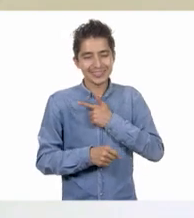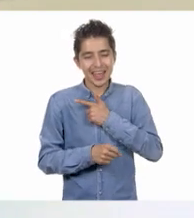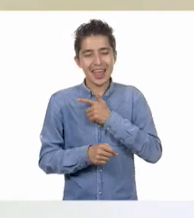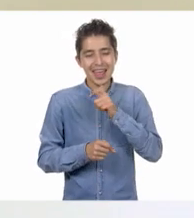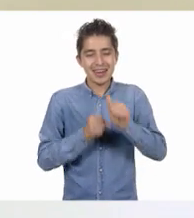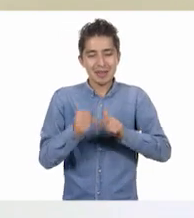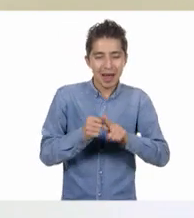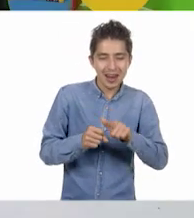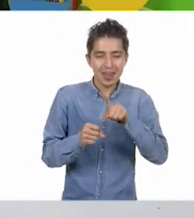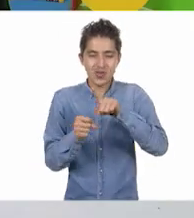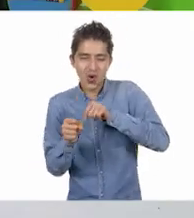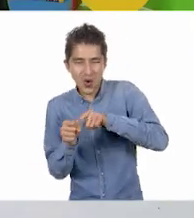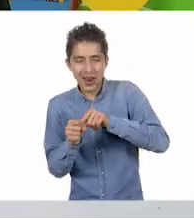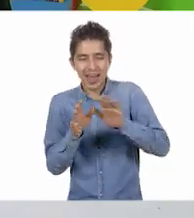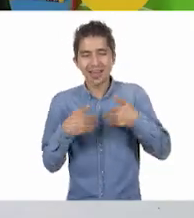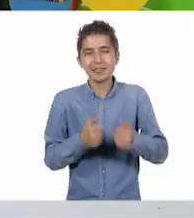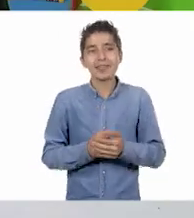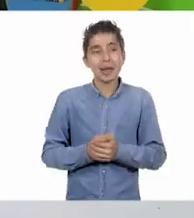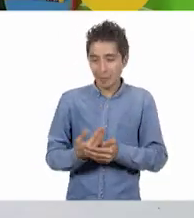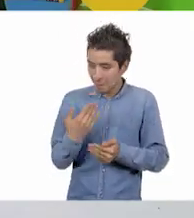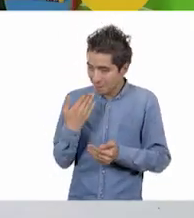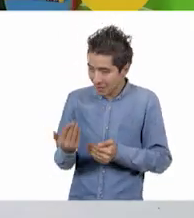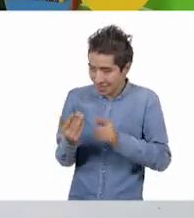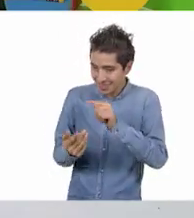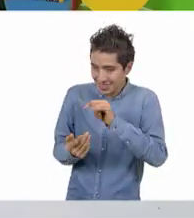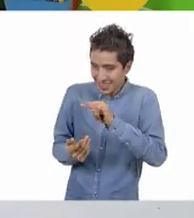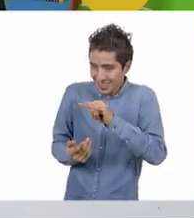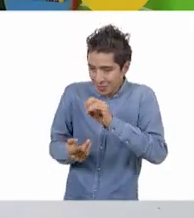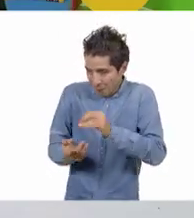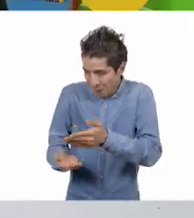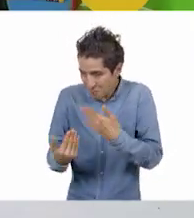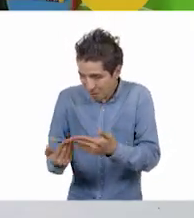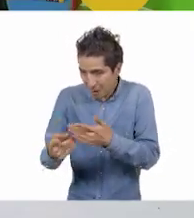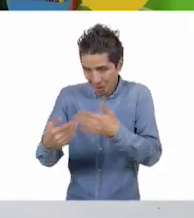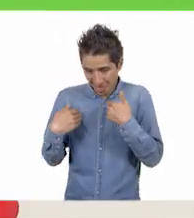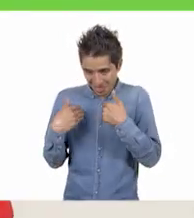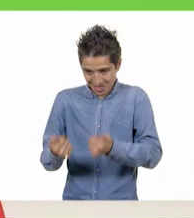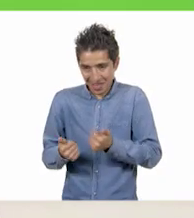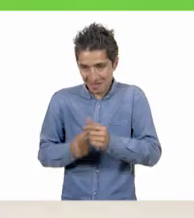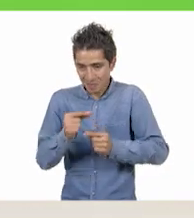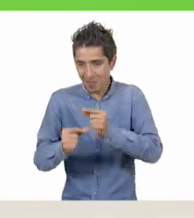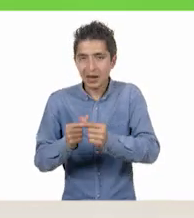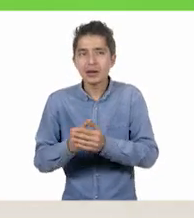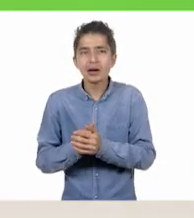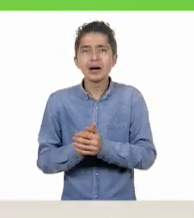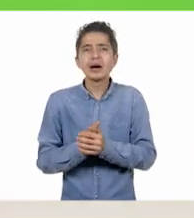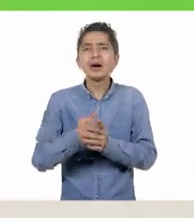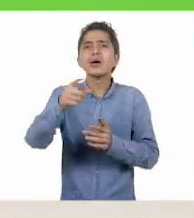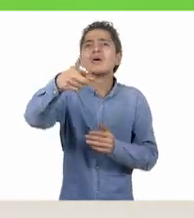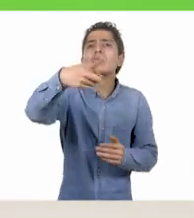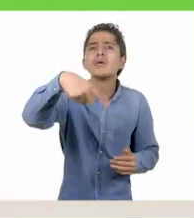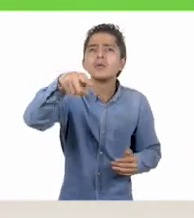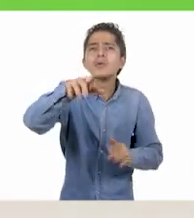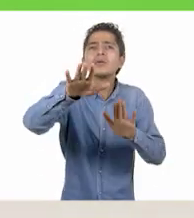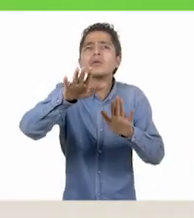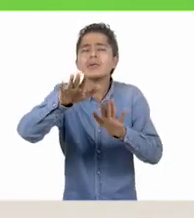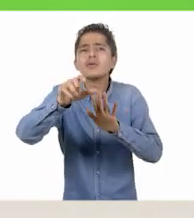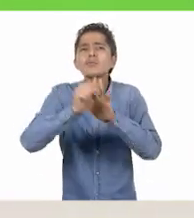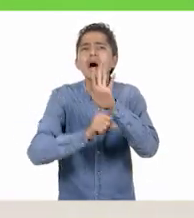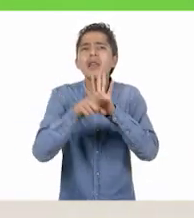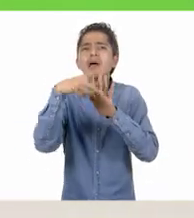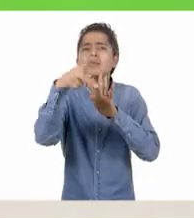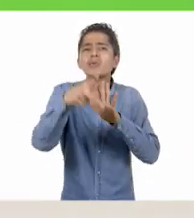los colores. ¡Ay, muy bien, Tito! Ya vas entendiendo. Oigan, y allá en casa, ¿cuál es su